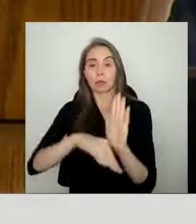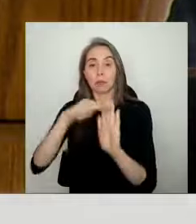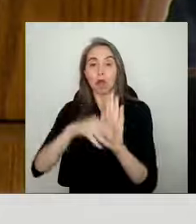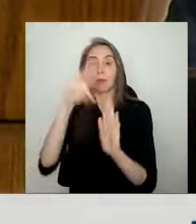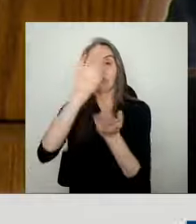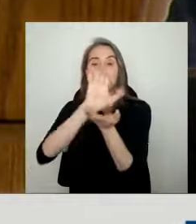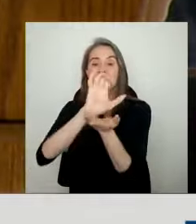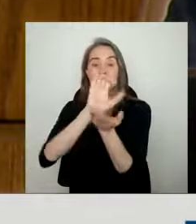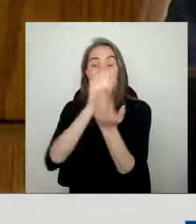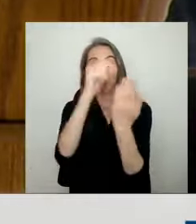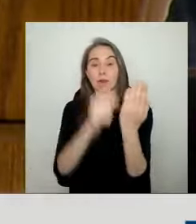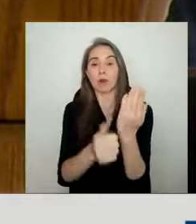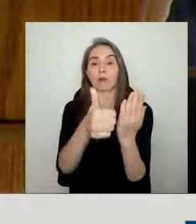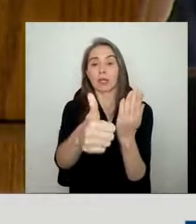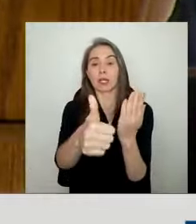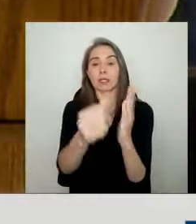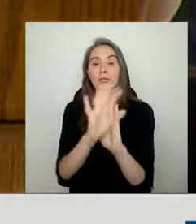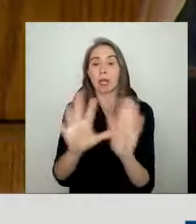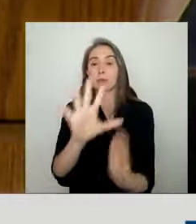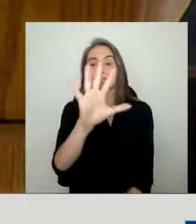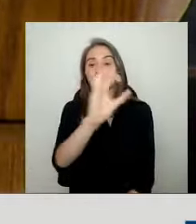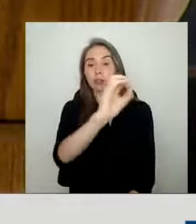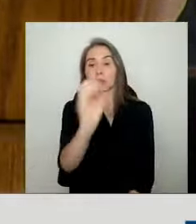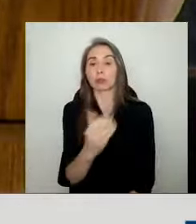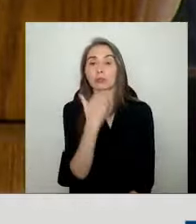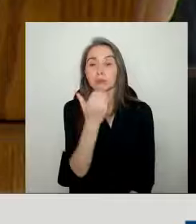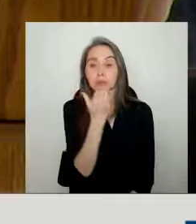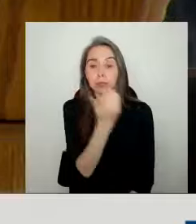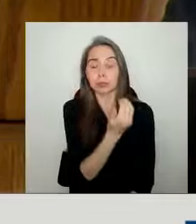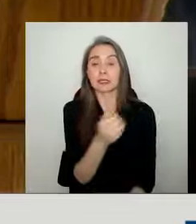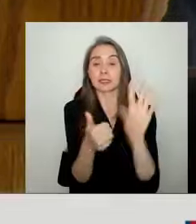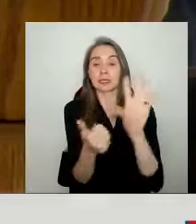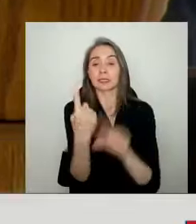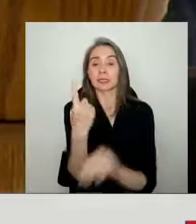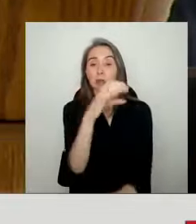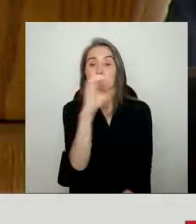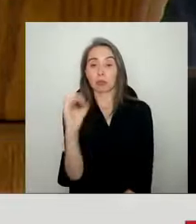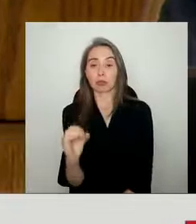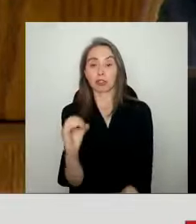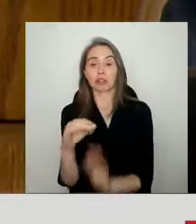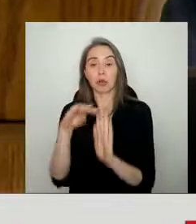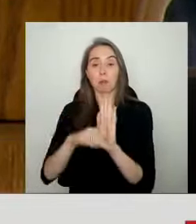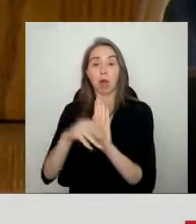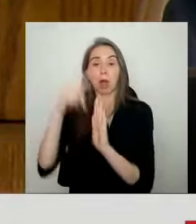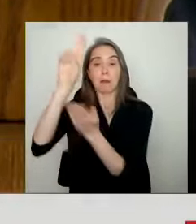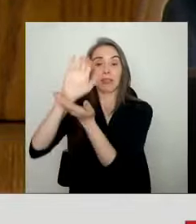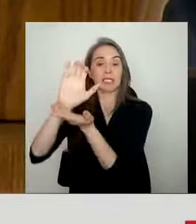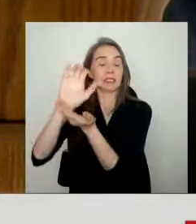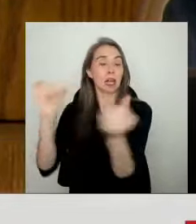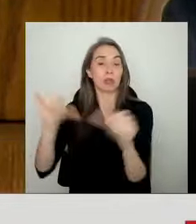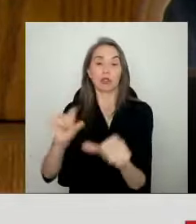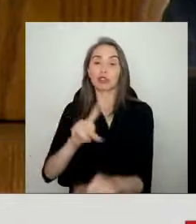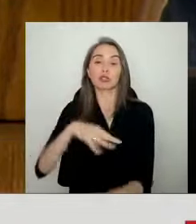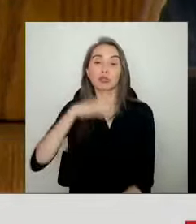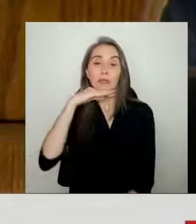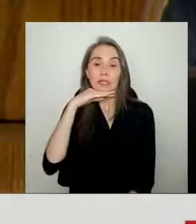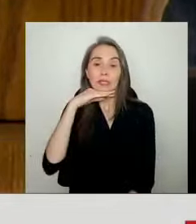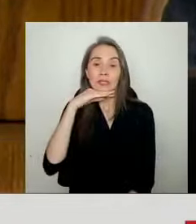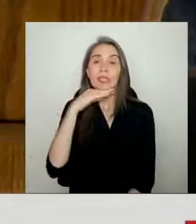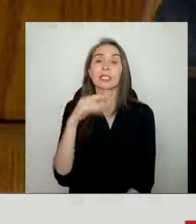buen desempeño 5% Mientras que el 61 fue insuficiente Aunque la cep ha hecho